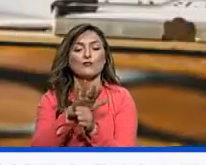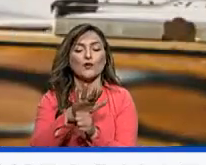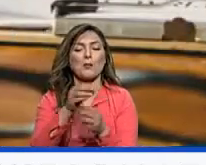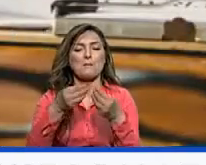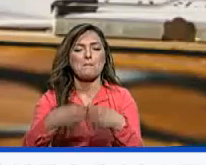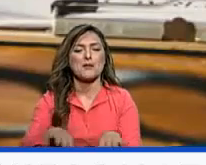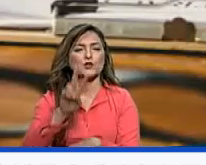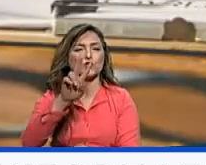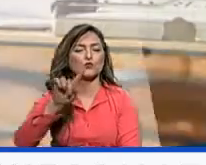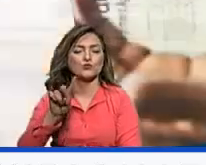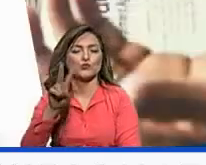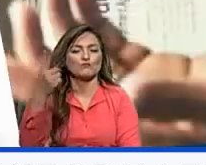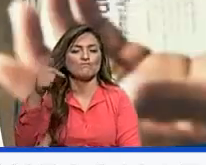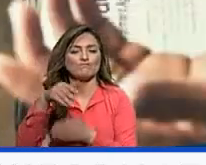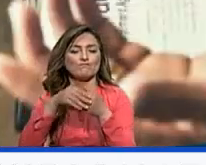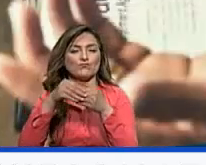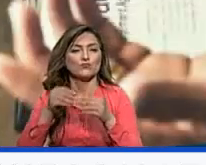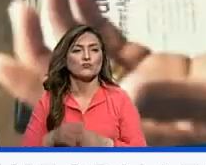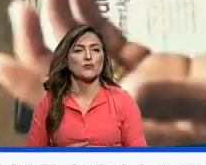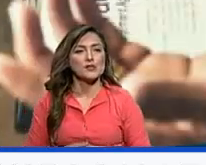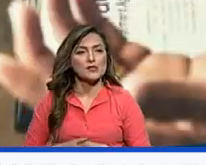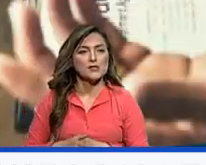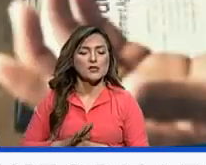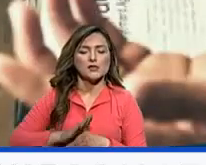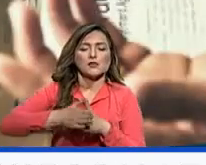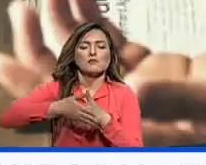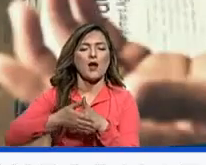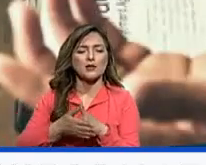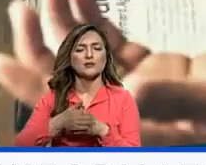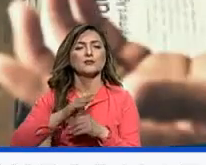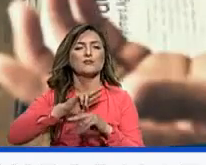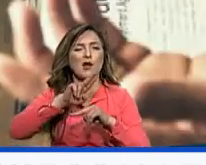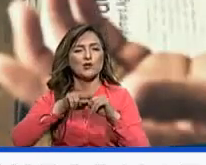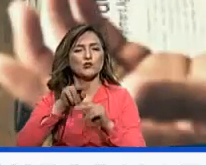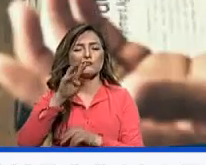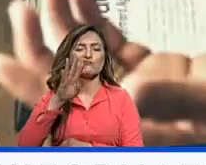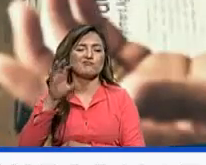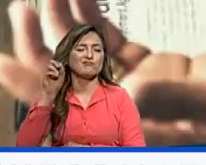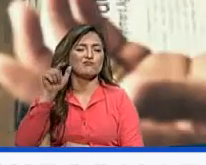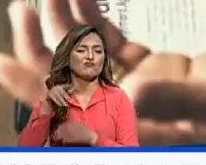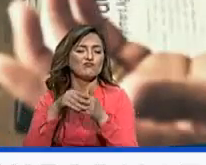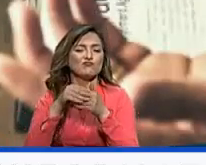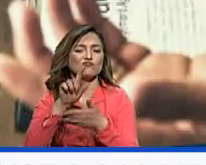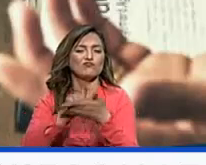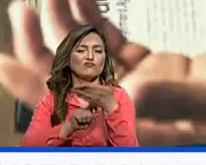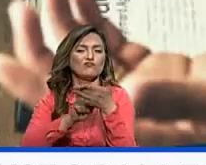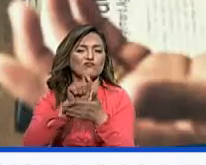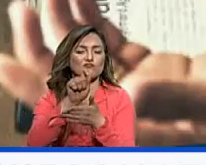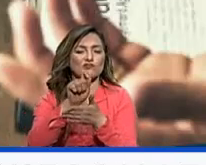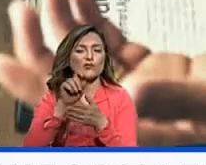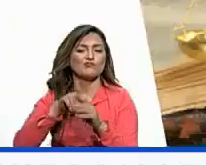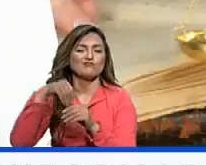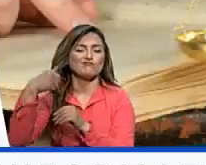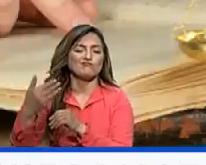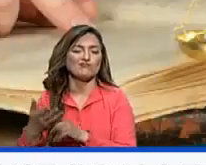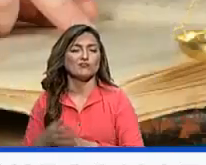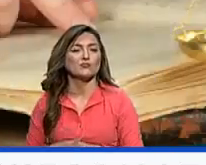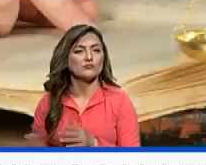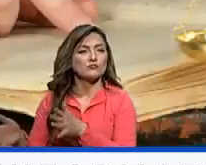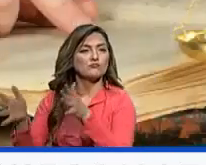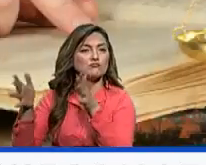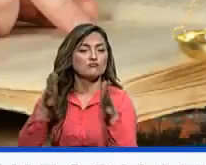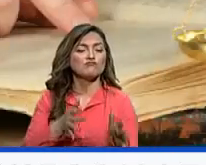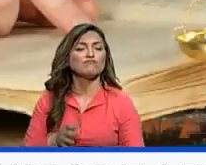2,2 millones de dólares y un perjuicio adicional de 650 mil dólares por un contrato de externalización. Además,